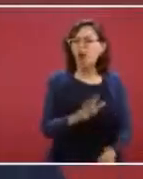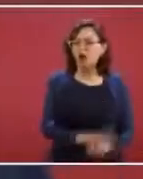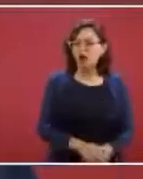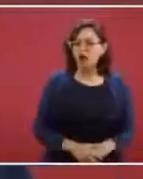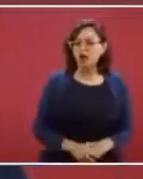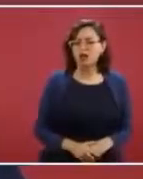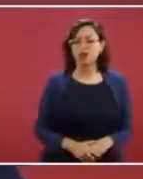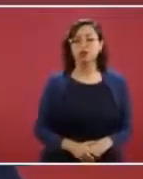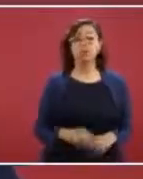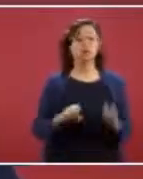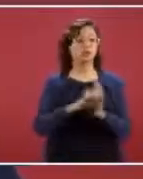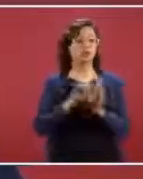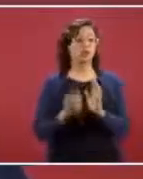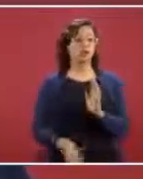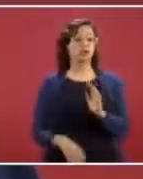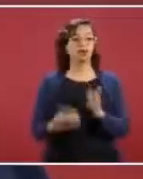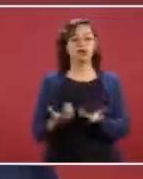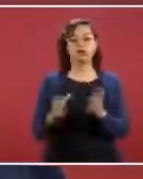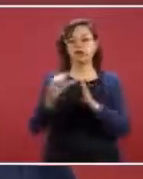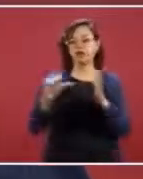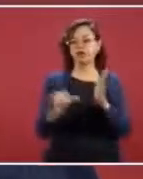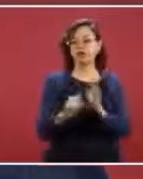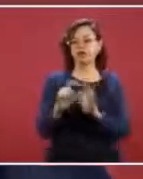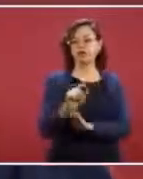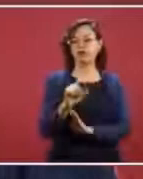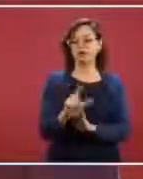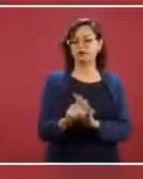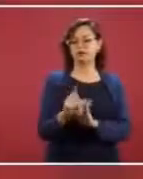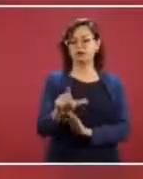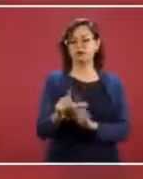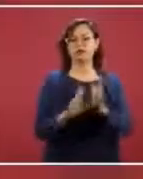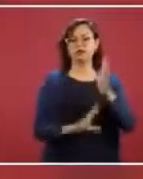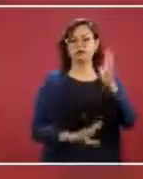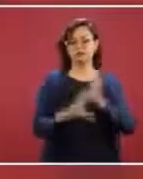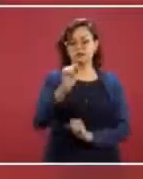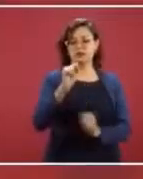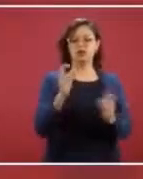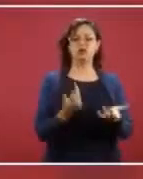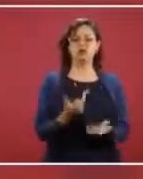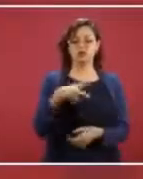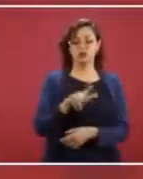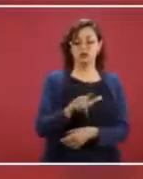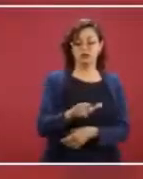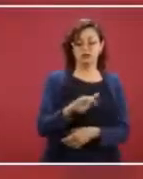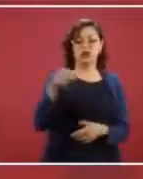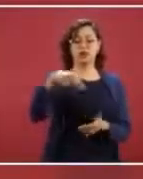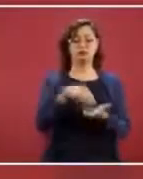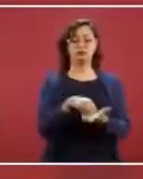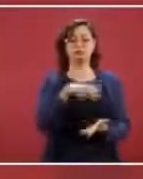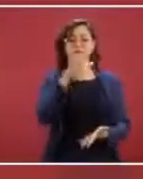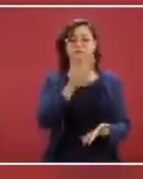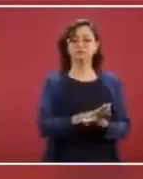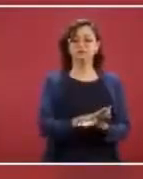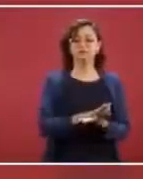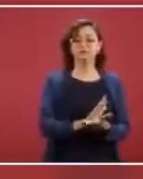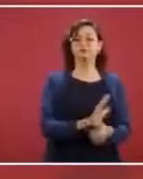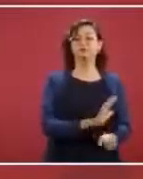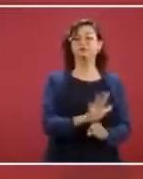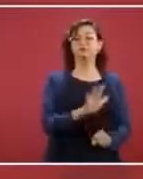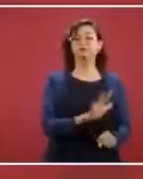el que en el artículo 27 de la Constitución del 17 se haya establecido el